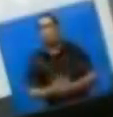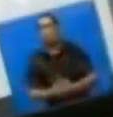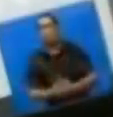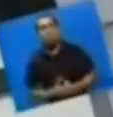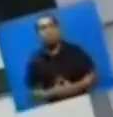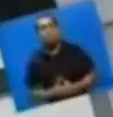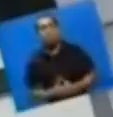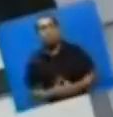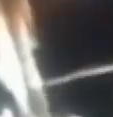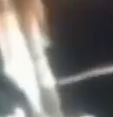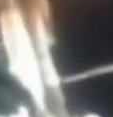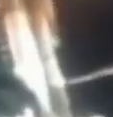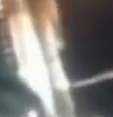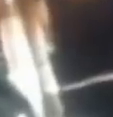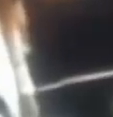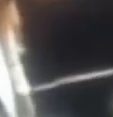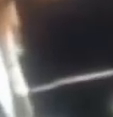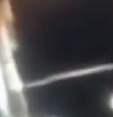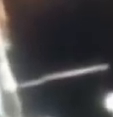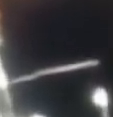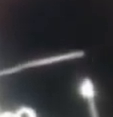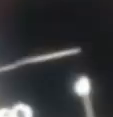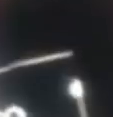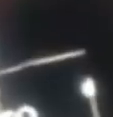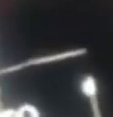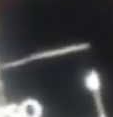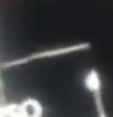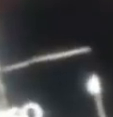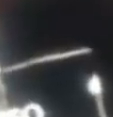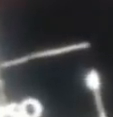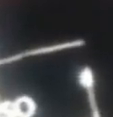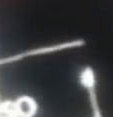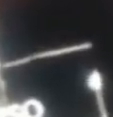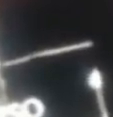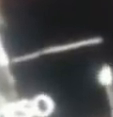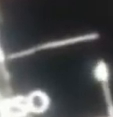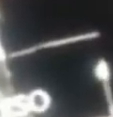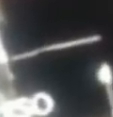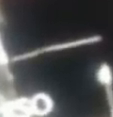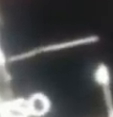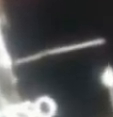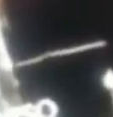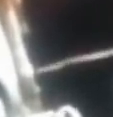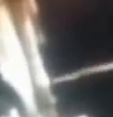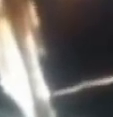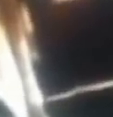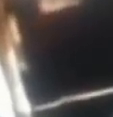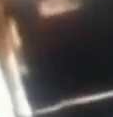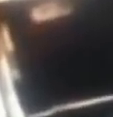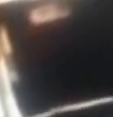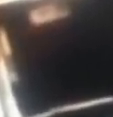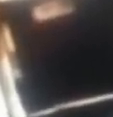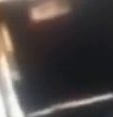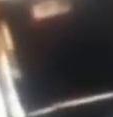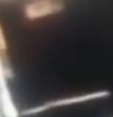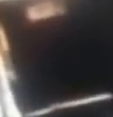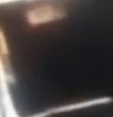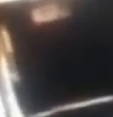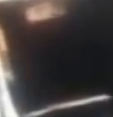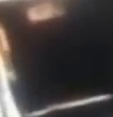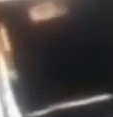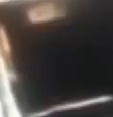amable. En los tiempos en que a los civiles nos juzgaba la justicia penal